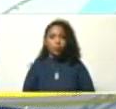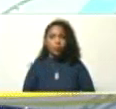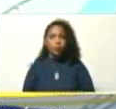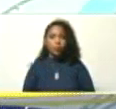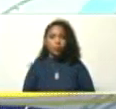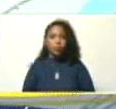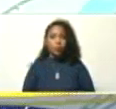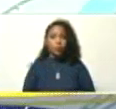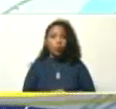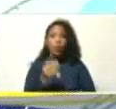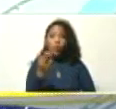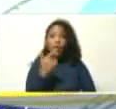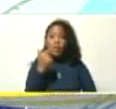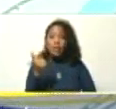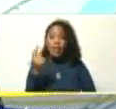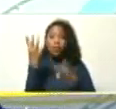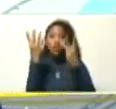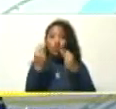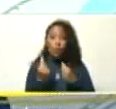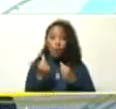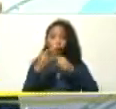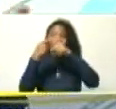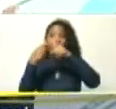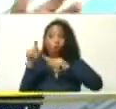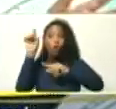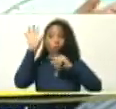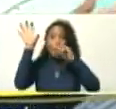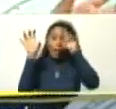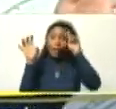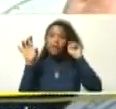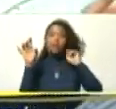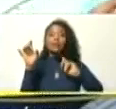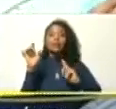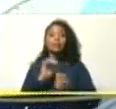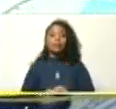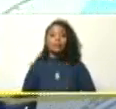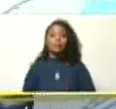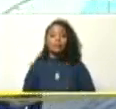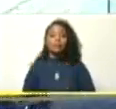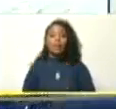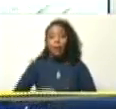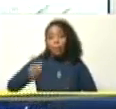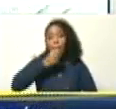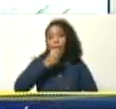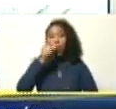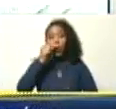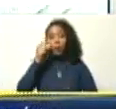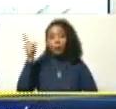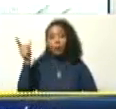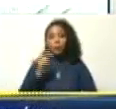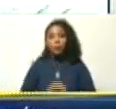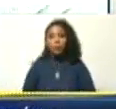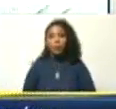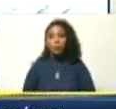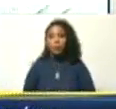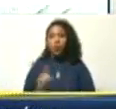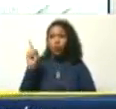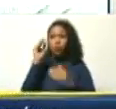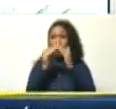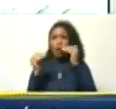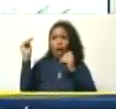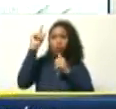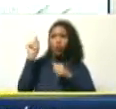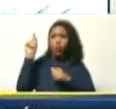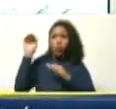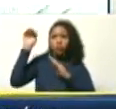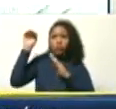Si usted dijera estos números en otro país, Ernesto Villegas, periodista... Estás muy alto, Ernesto, bájate un poquito.